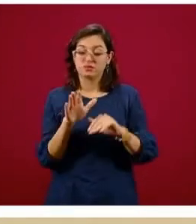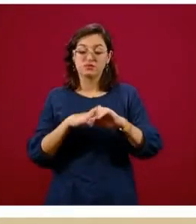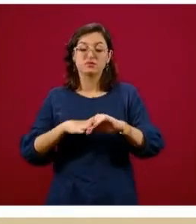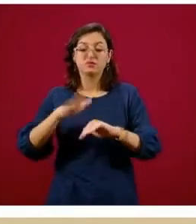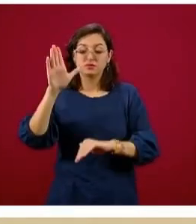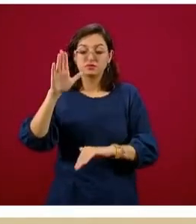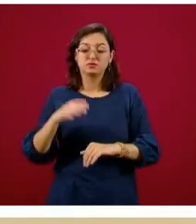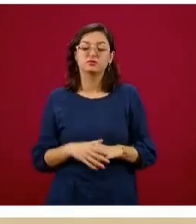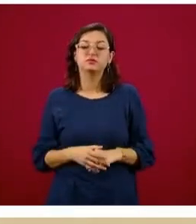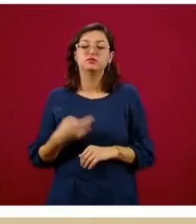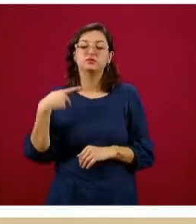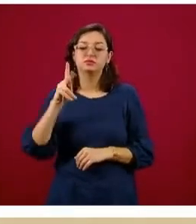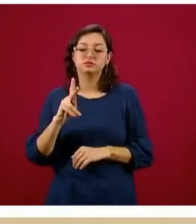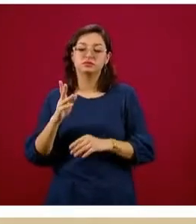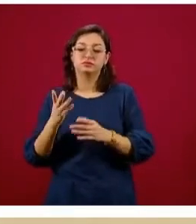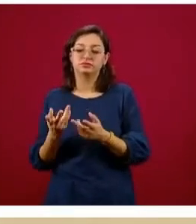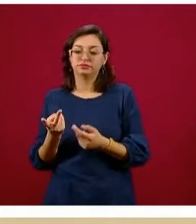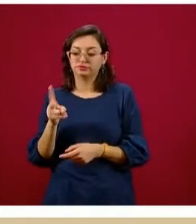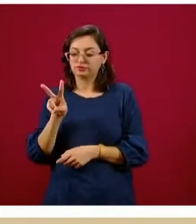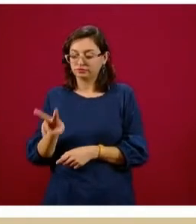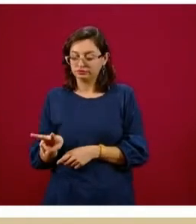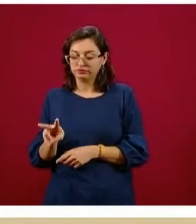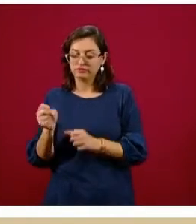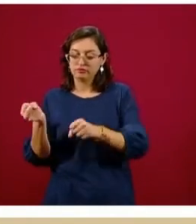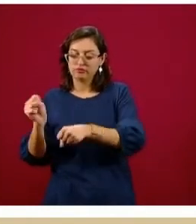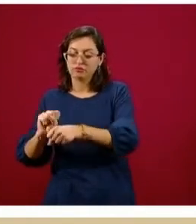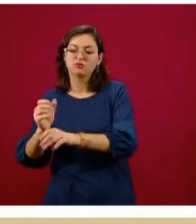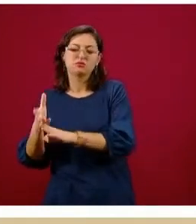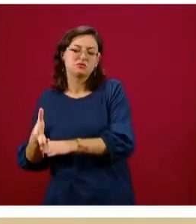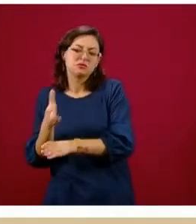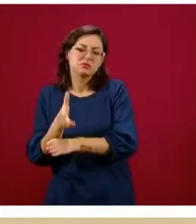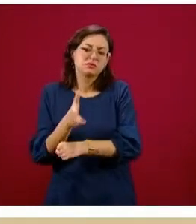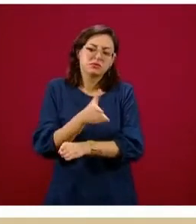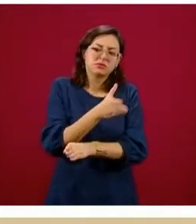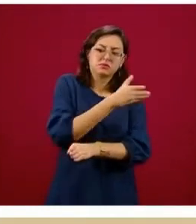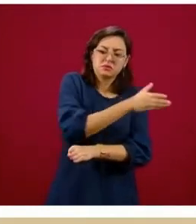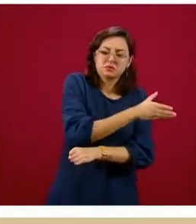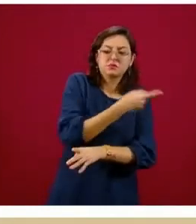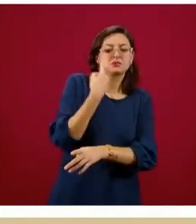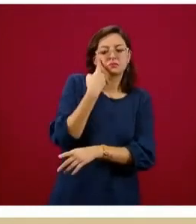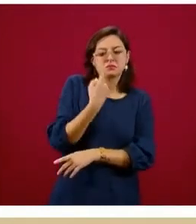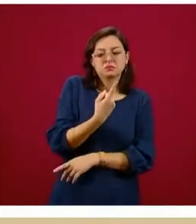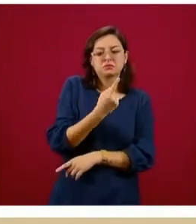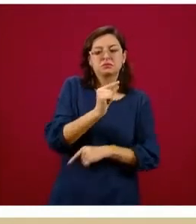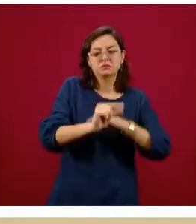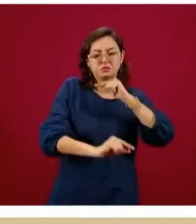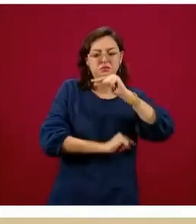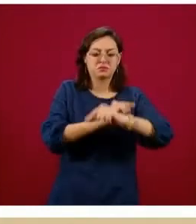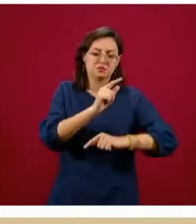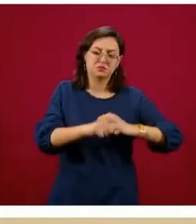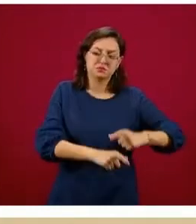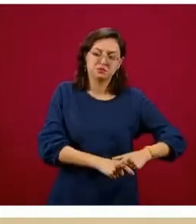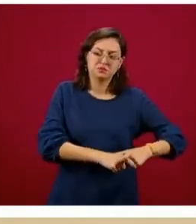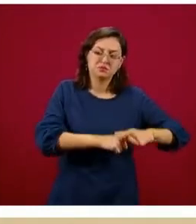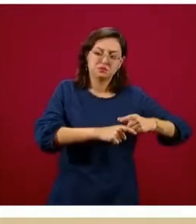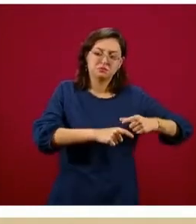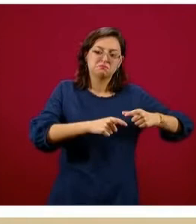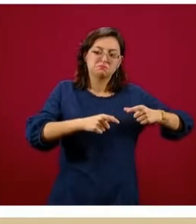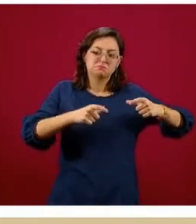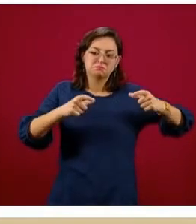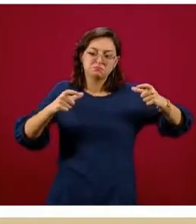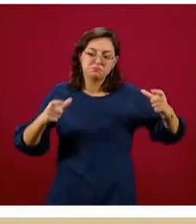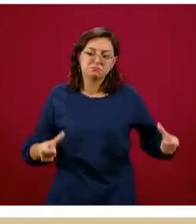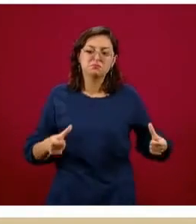las semanas que ya tienen este procesamiento completo, pues vemos cómo la tendencia ascendente semana con semana y además